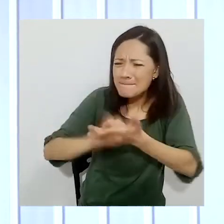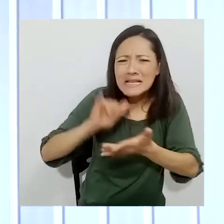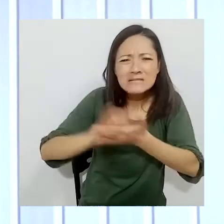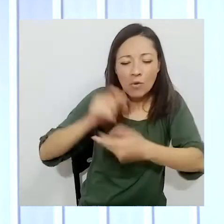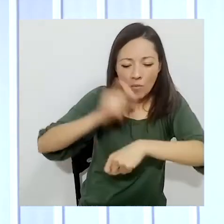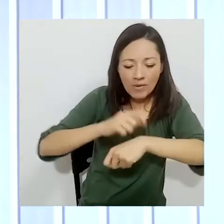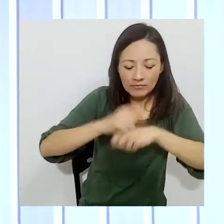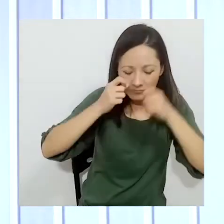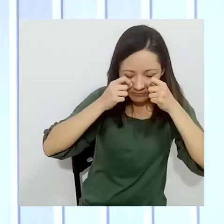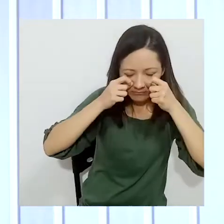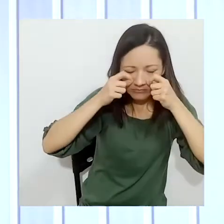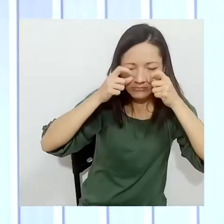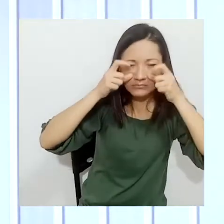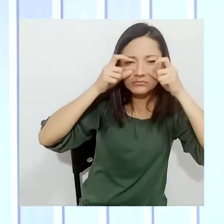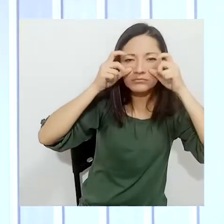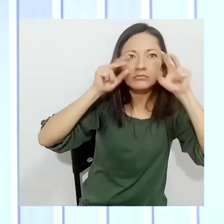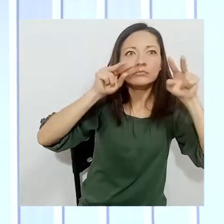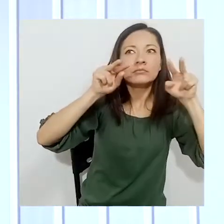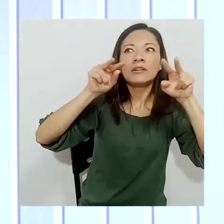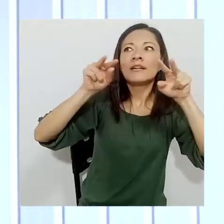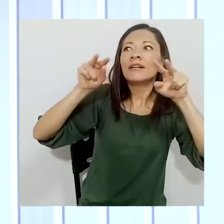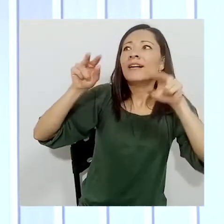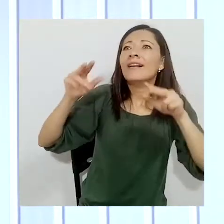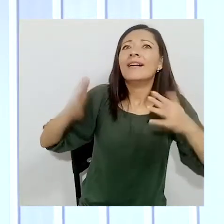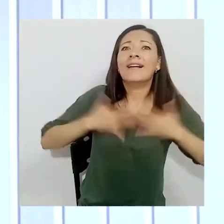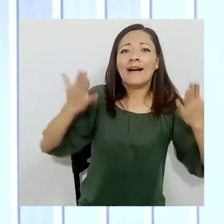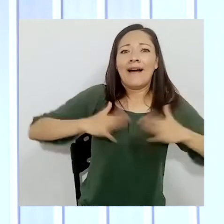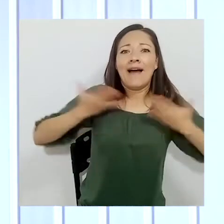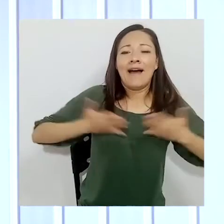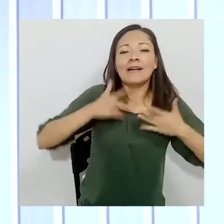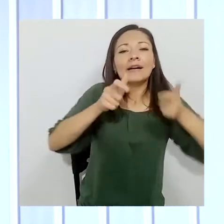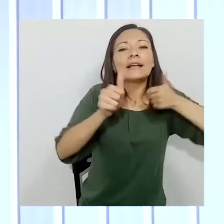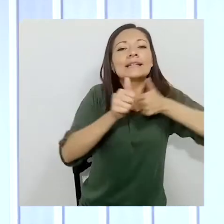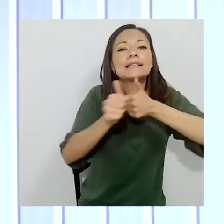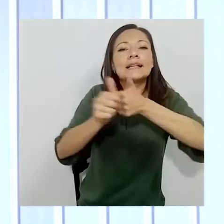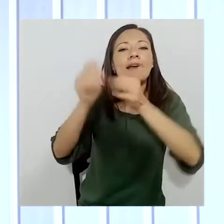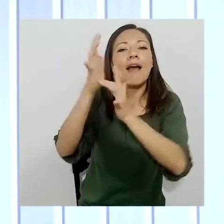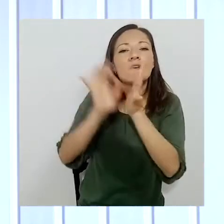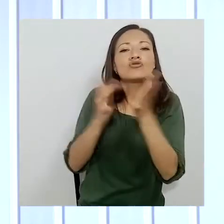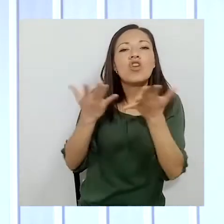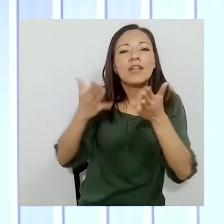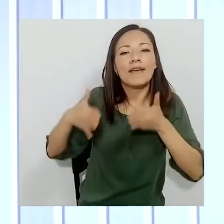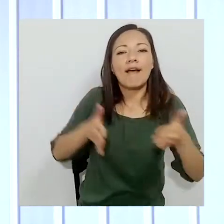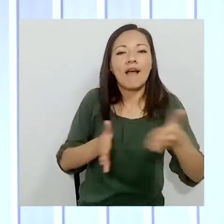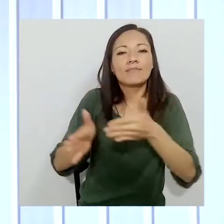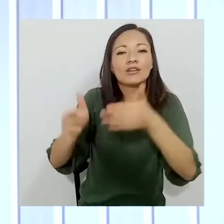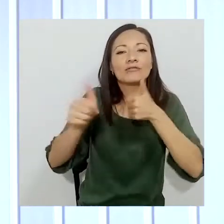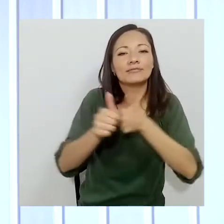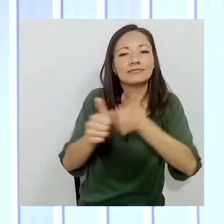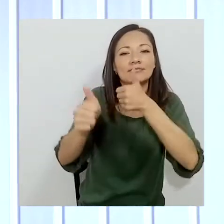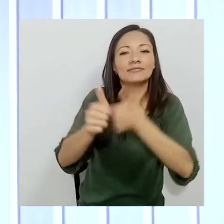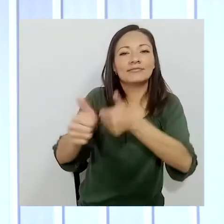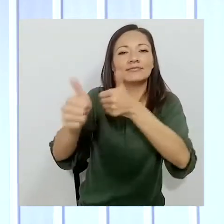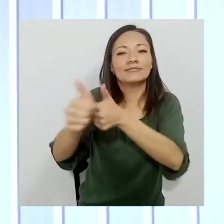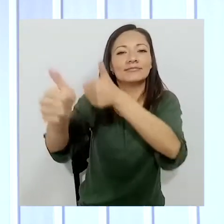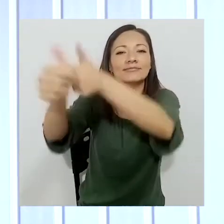enseguida recobró la vista y seguía a Jesús en el camino. Mire,